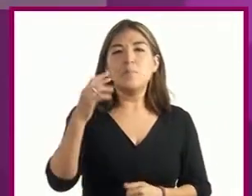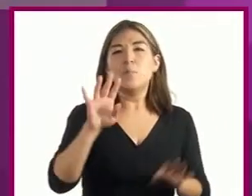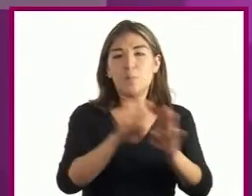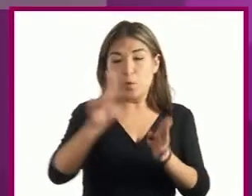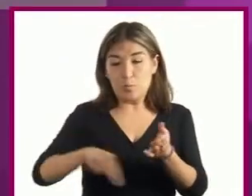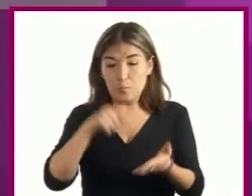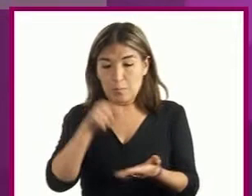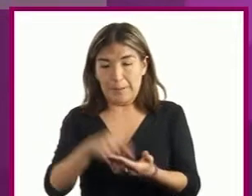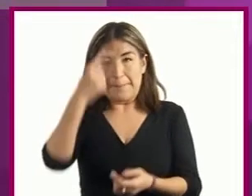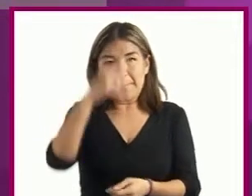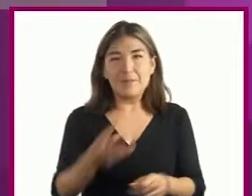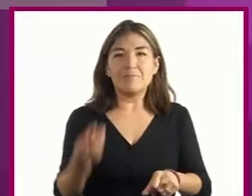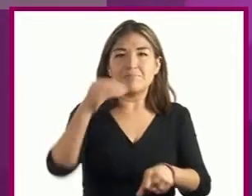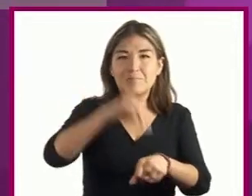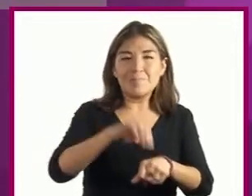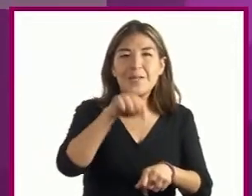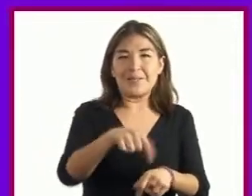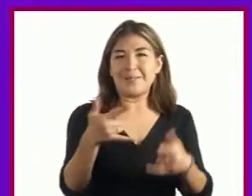inclusión en historietas.